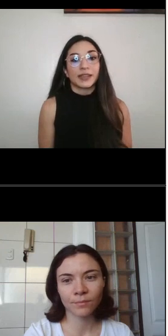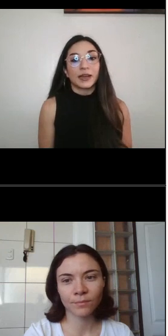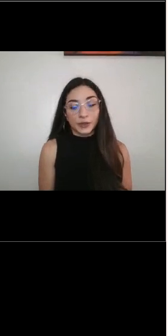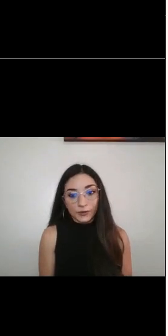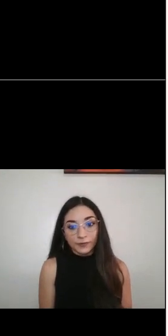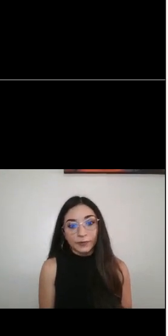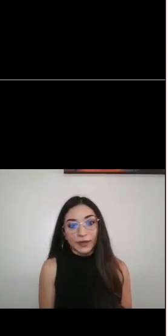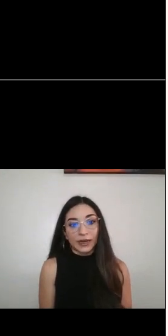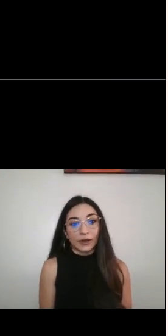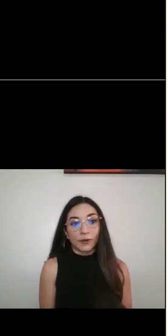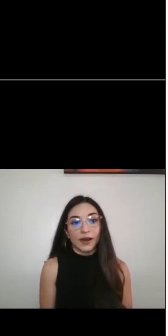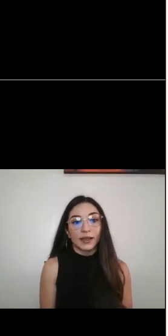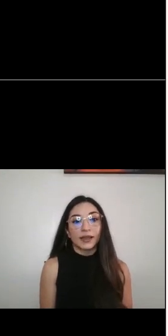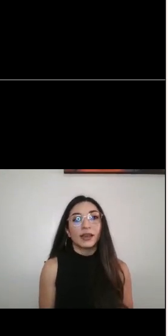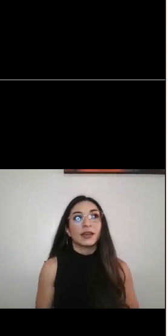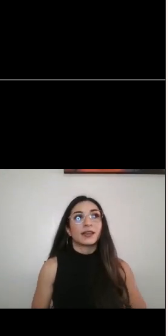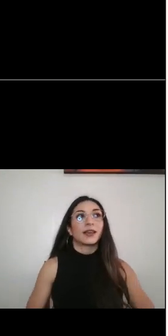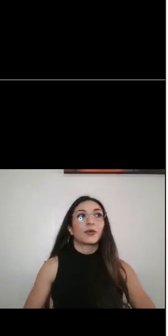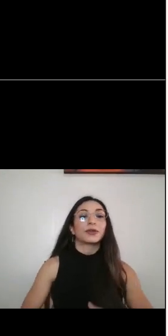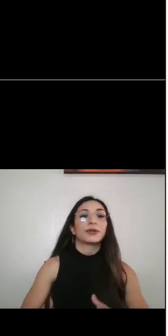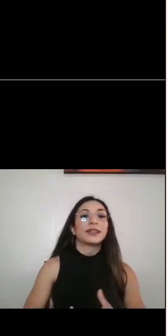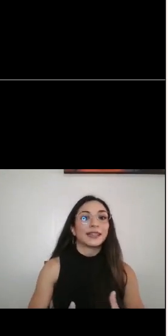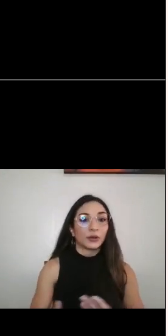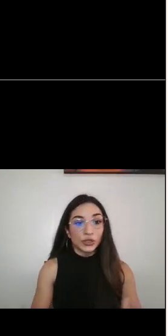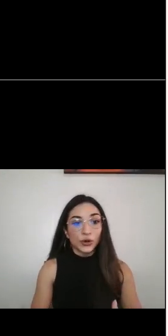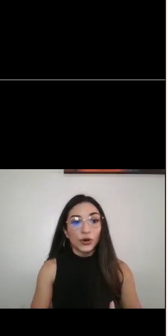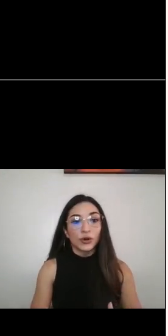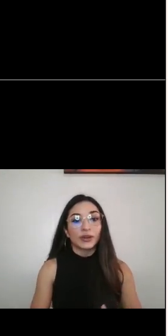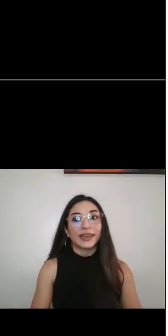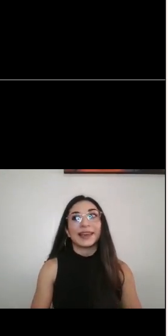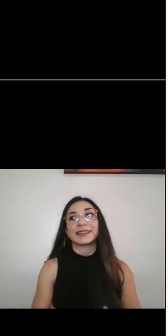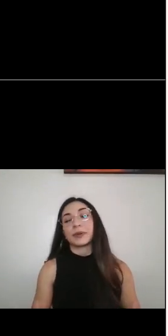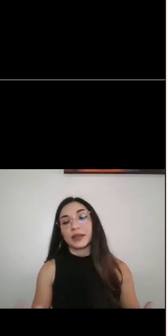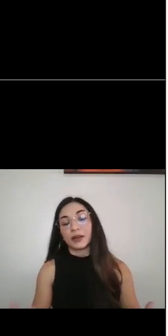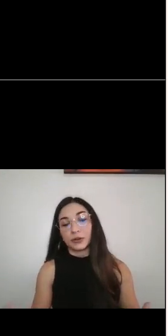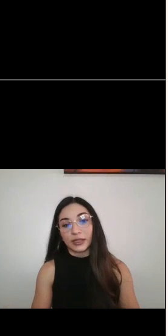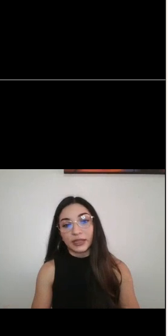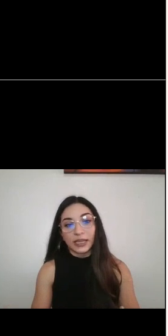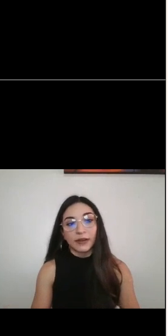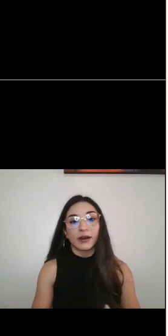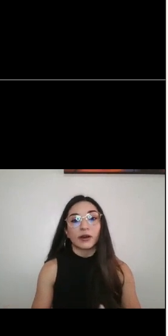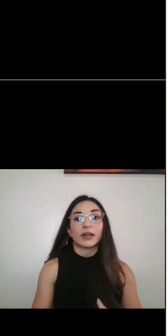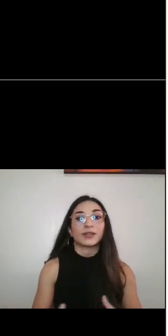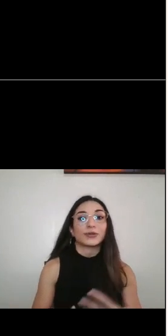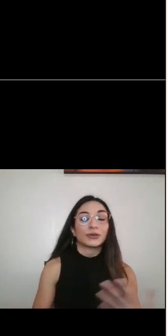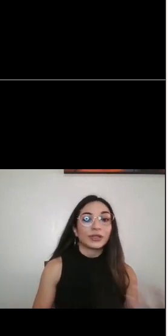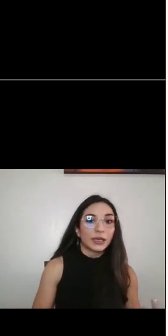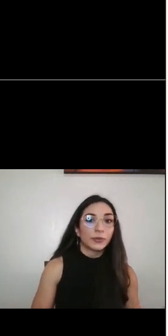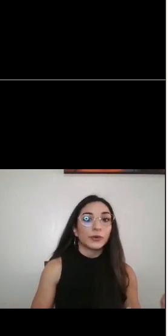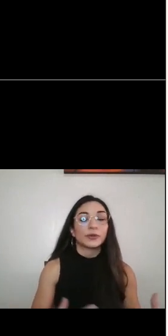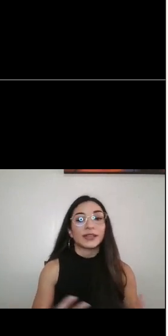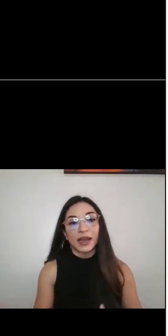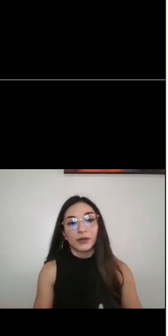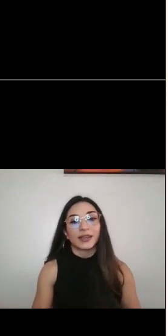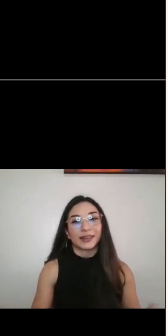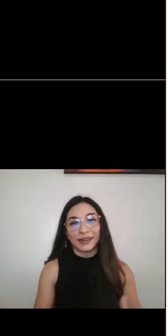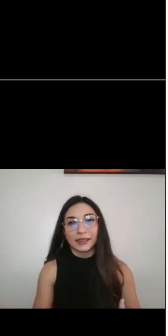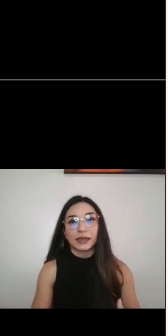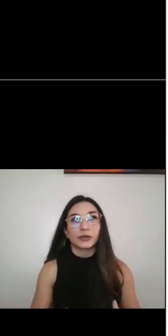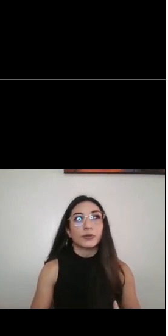importancia de la audición para el lenguaje, de cuándo inicia la audición, qué es la pérdida auditiva, cuáles son los tipos,